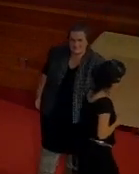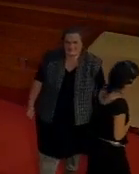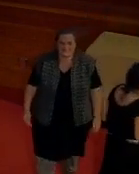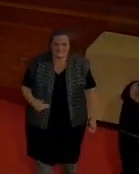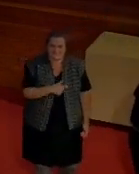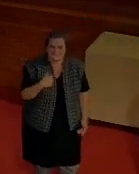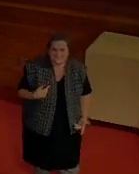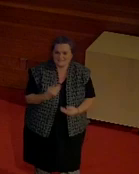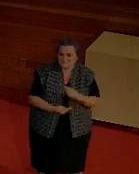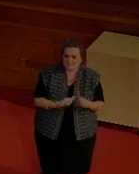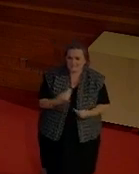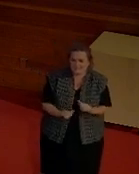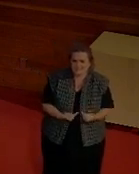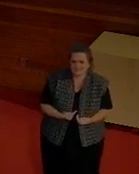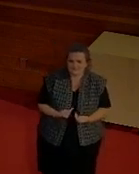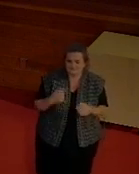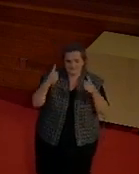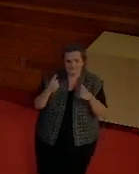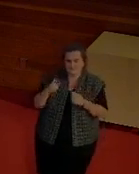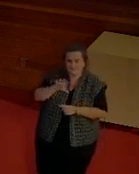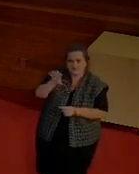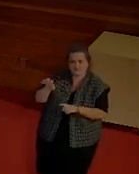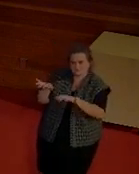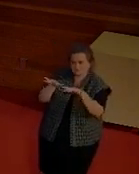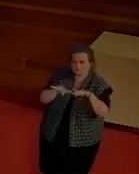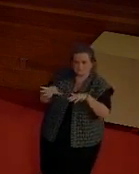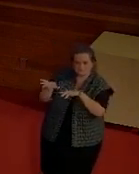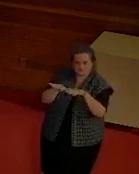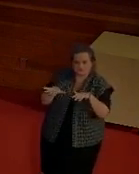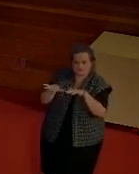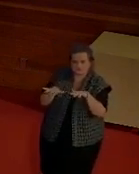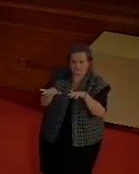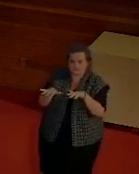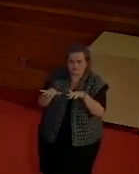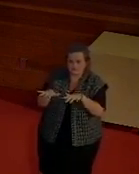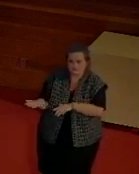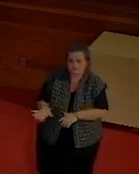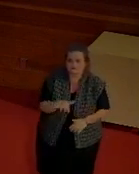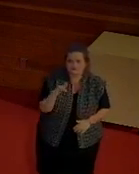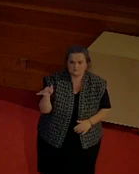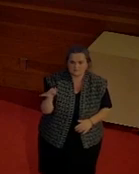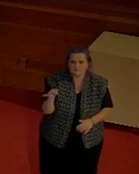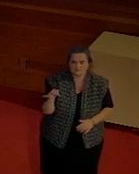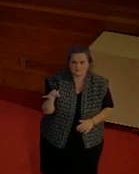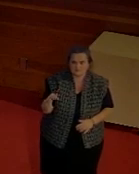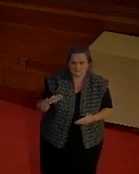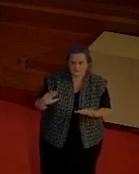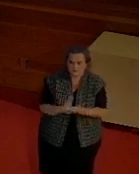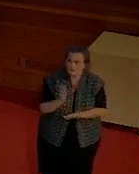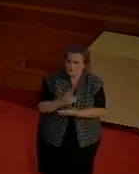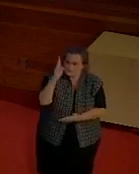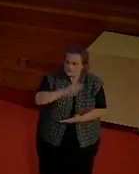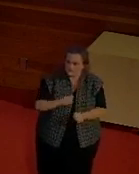pues además de cortejar a estos países como he intentado decir además de aumentar todo lo que puede esa producción